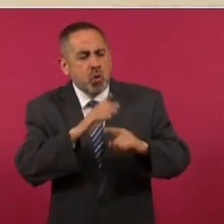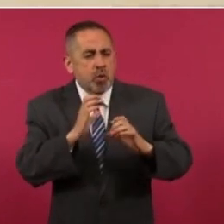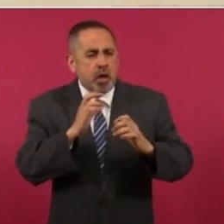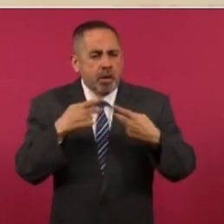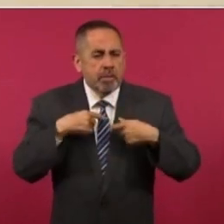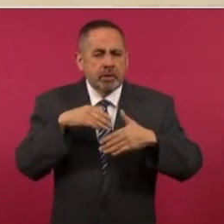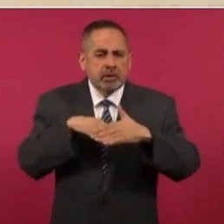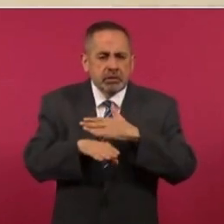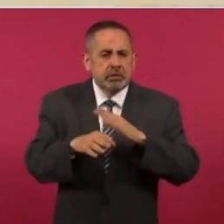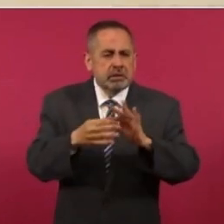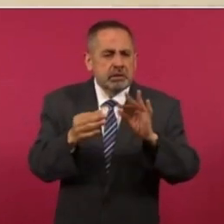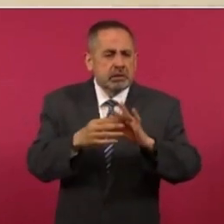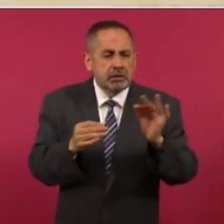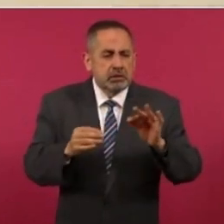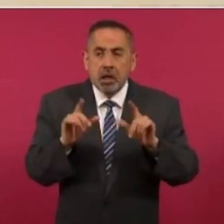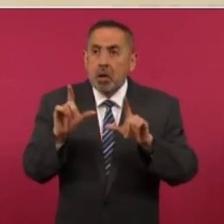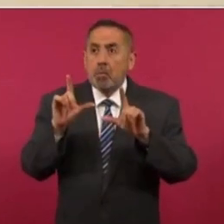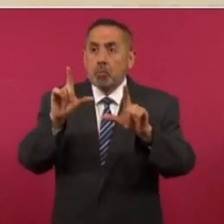de los libros.